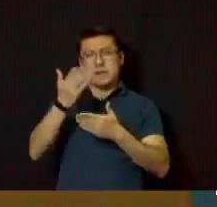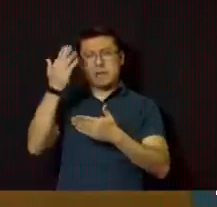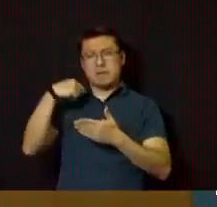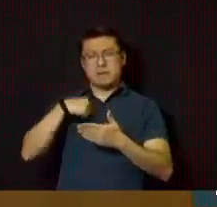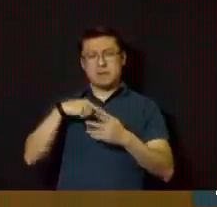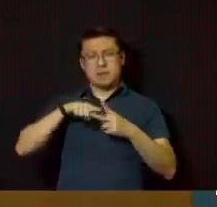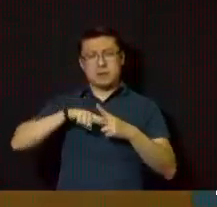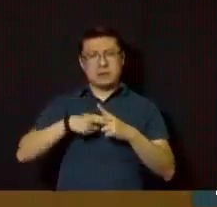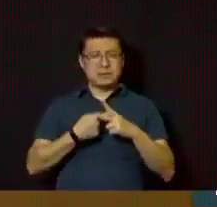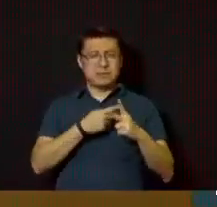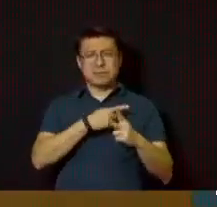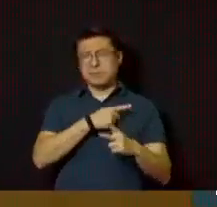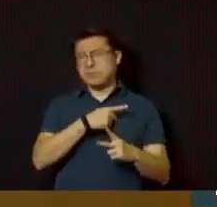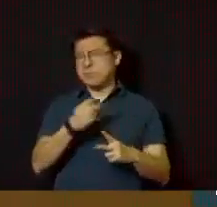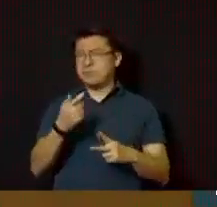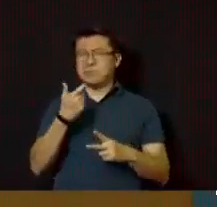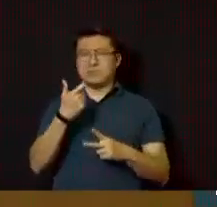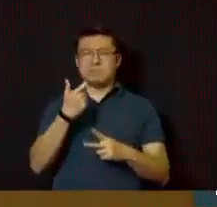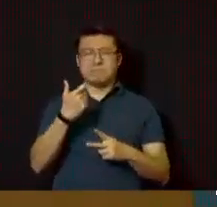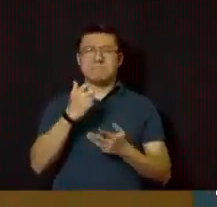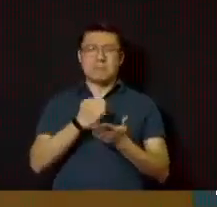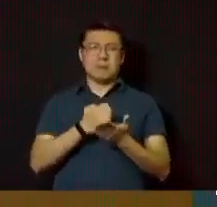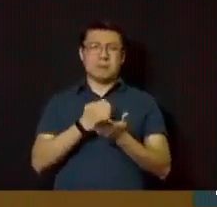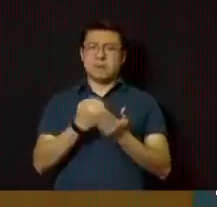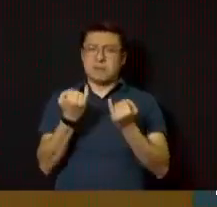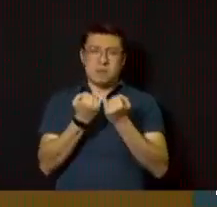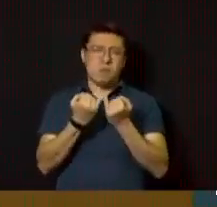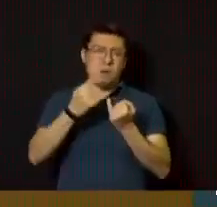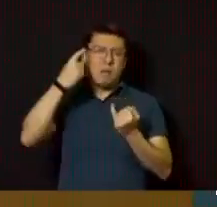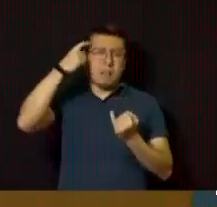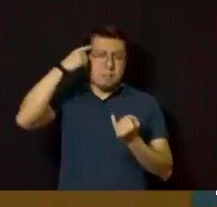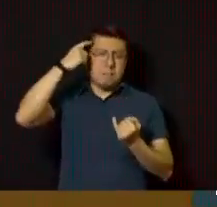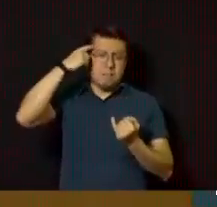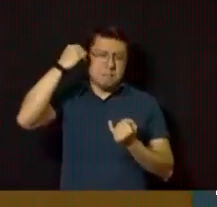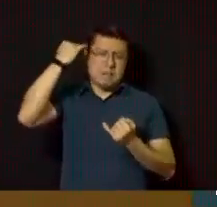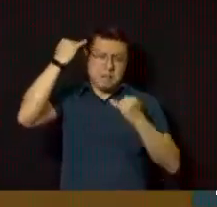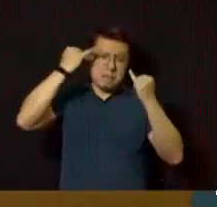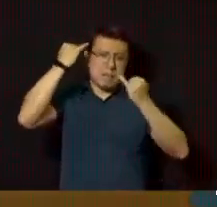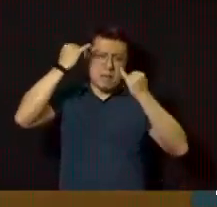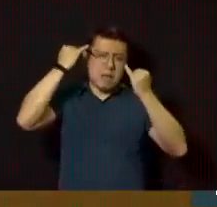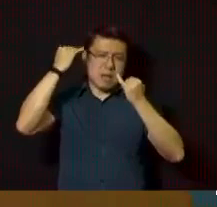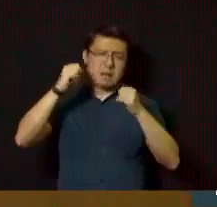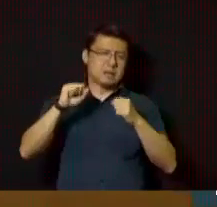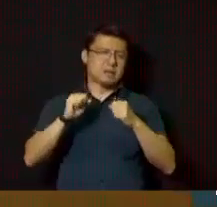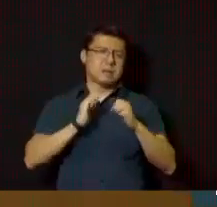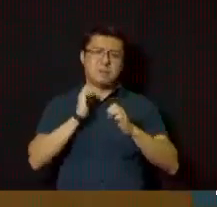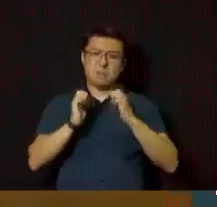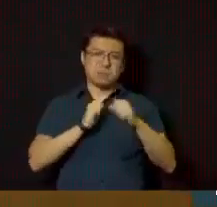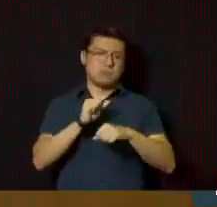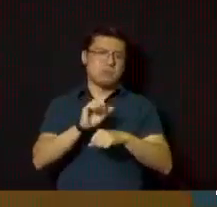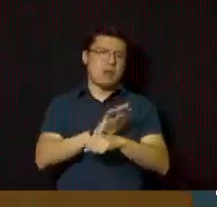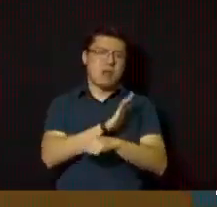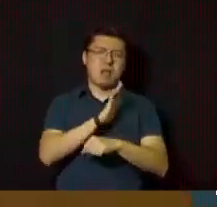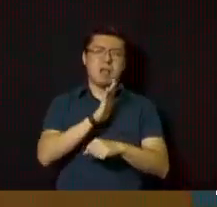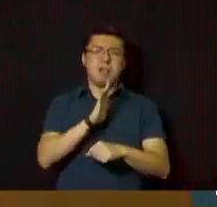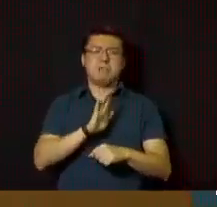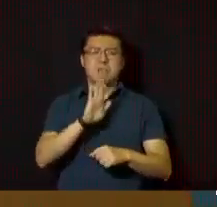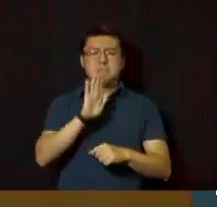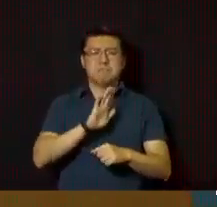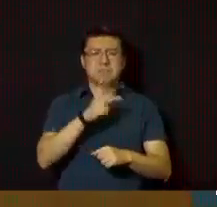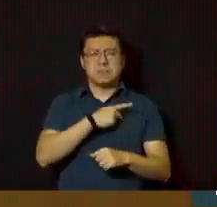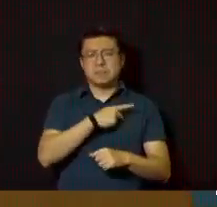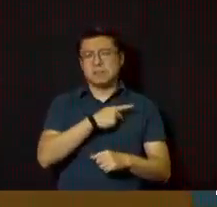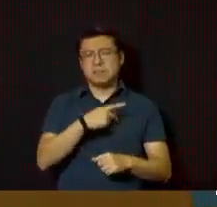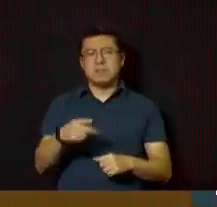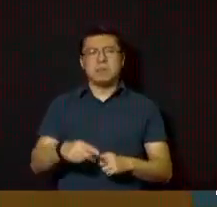No solamente económica, sino creo que hasta mental y emocional, ¿no? Yo tenía, era muy duro para mí,